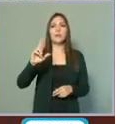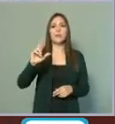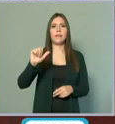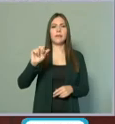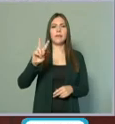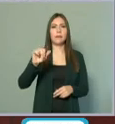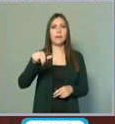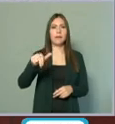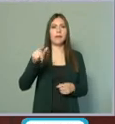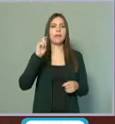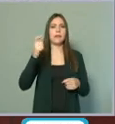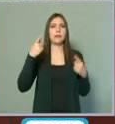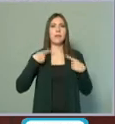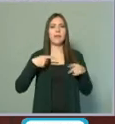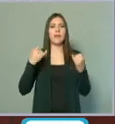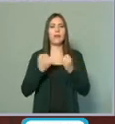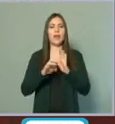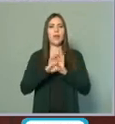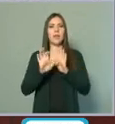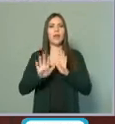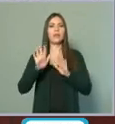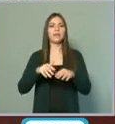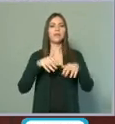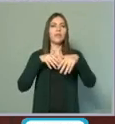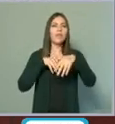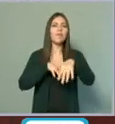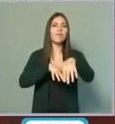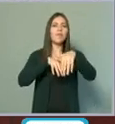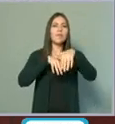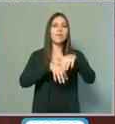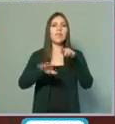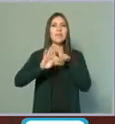Migrante, que es un tema, no es un tema nuevo, de hecho es un tema